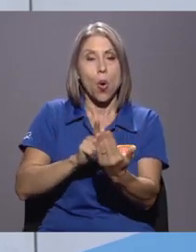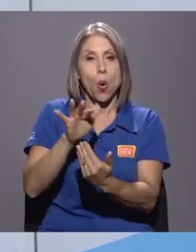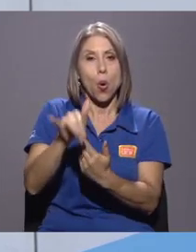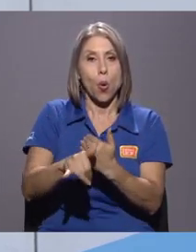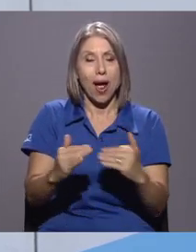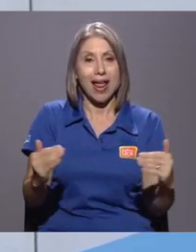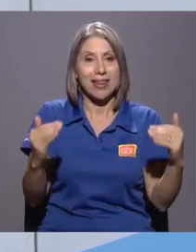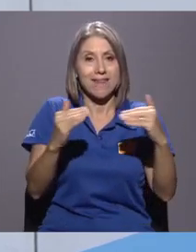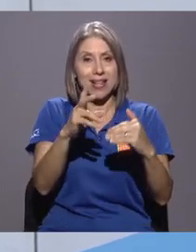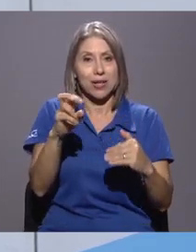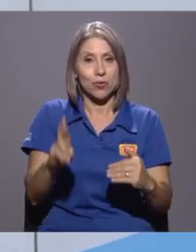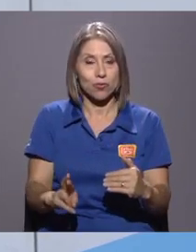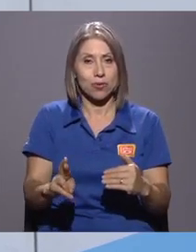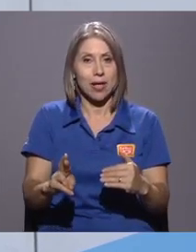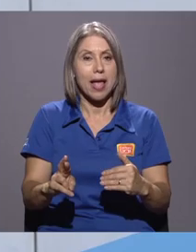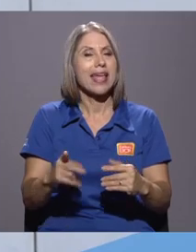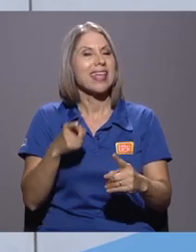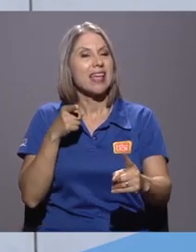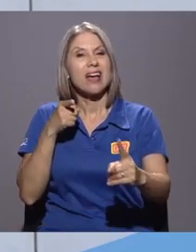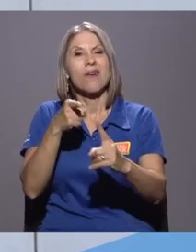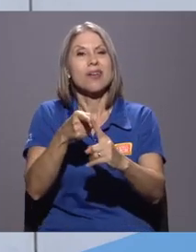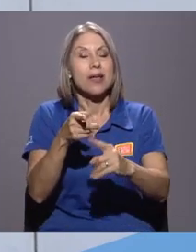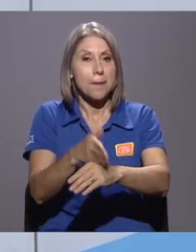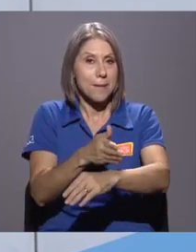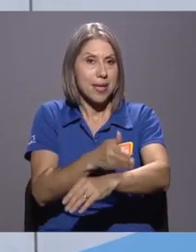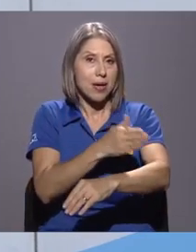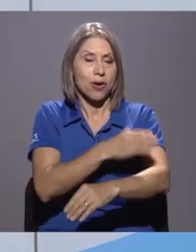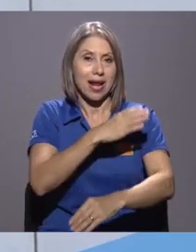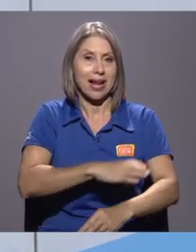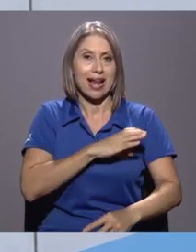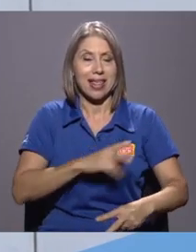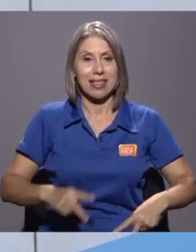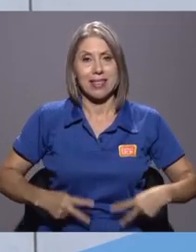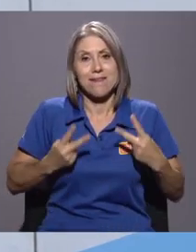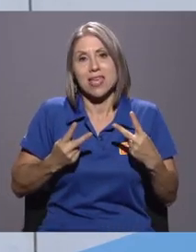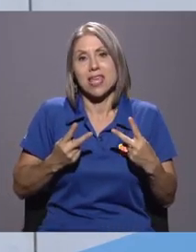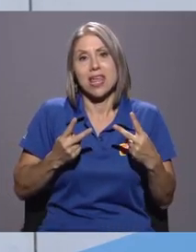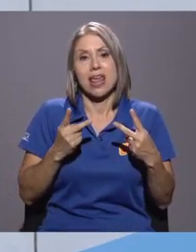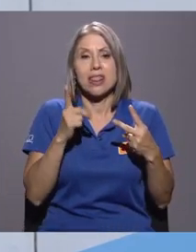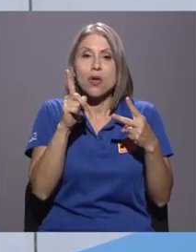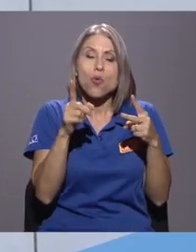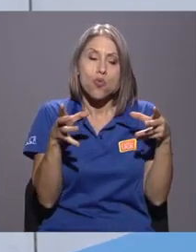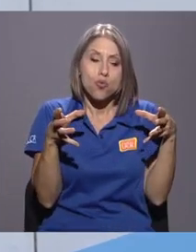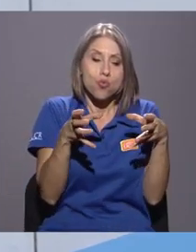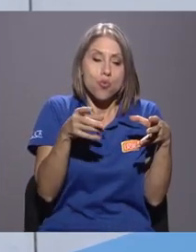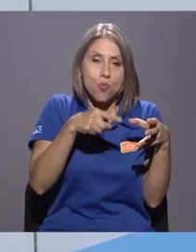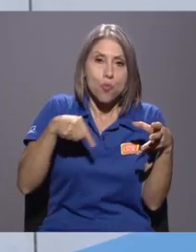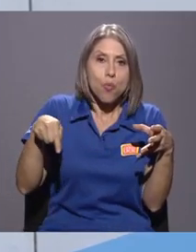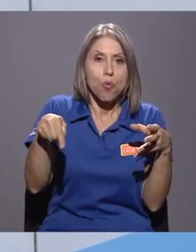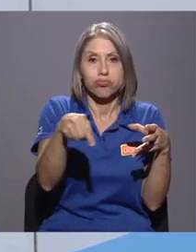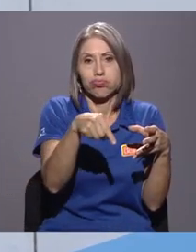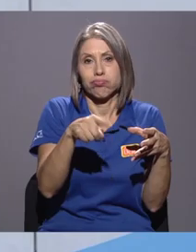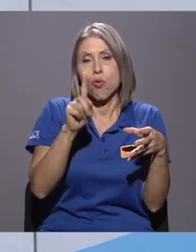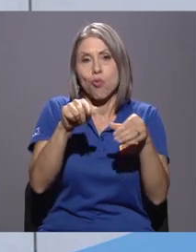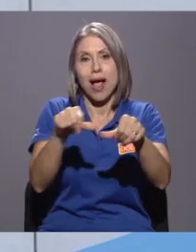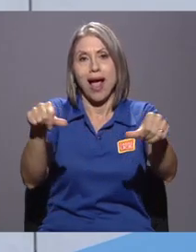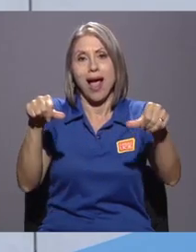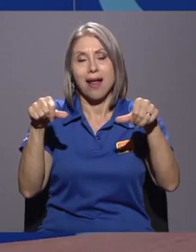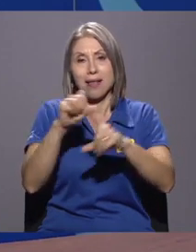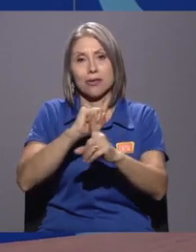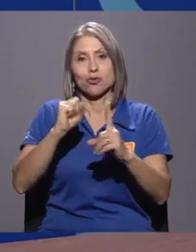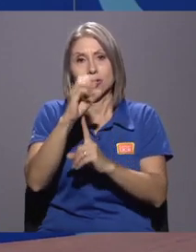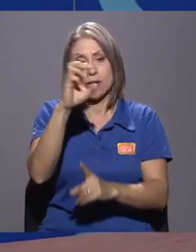mejorar la calidad de vida de una población grupo o algún área de la sociedad costarricense